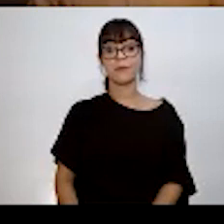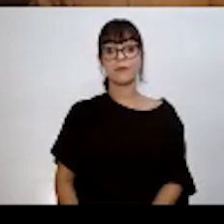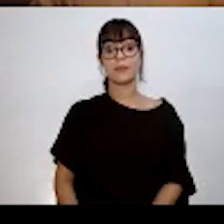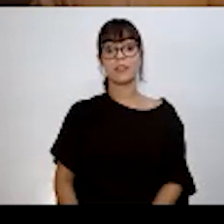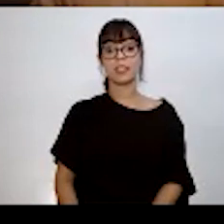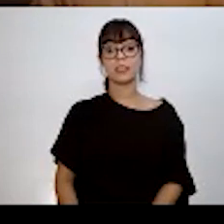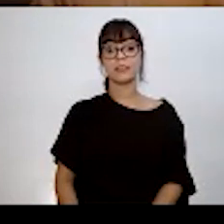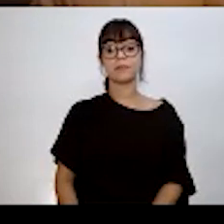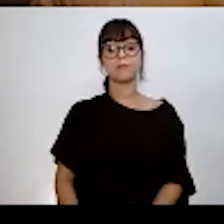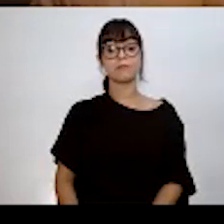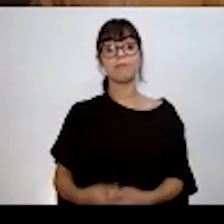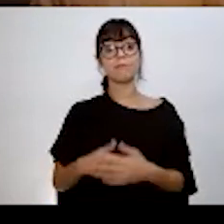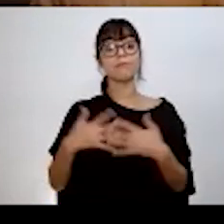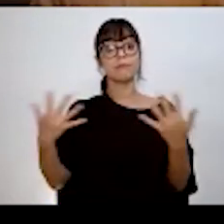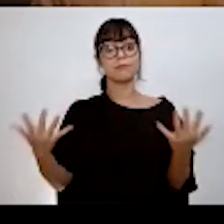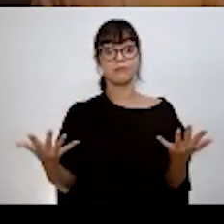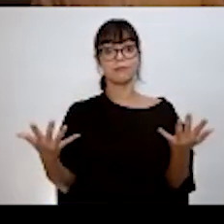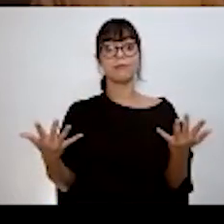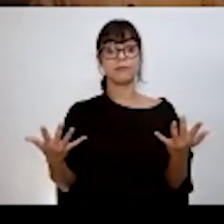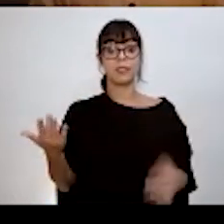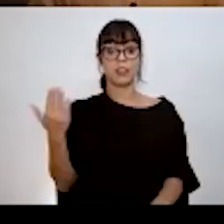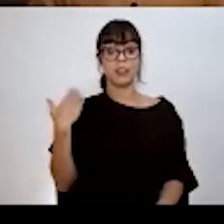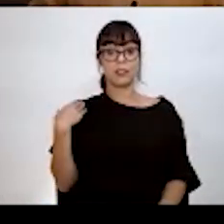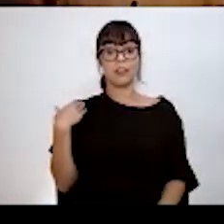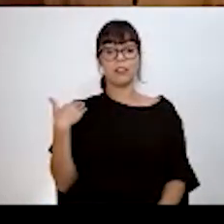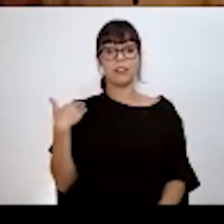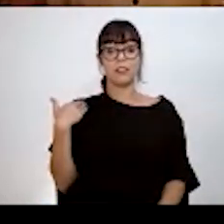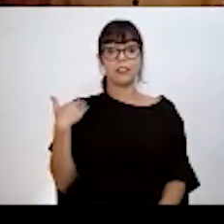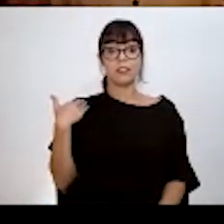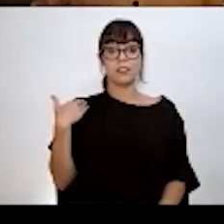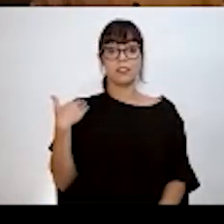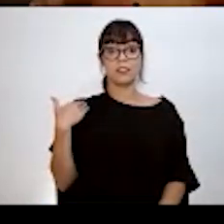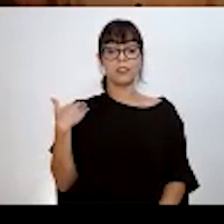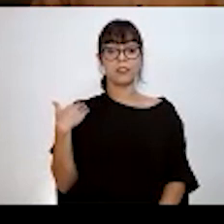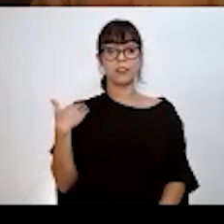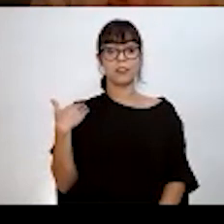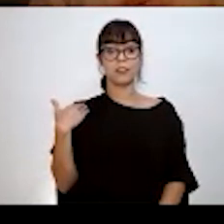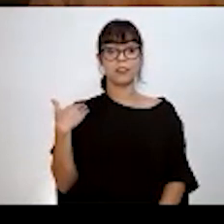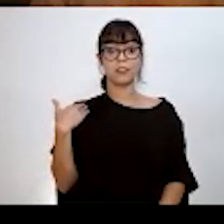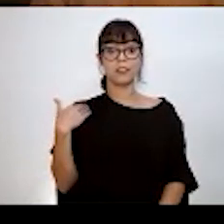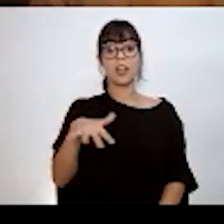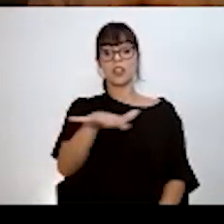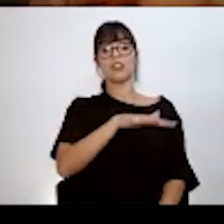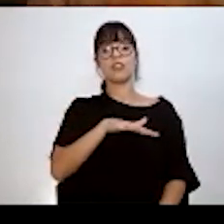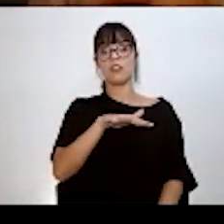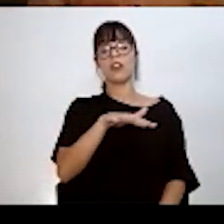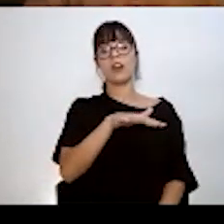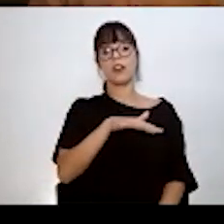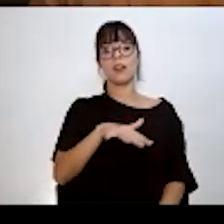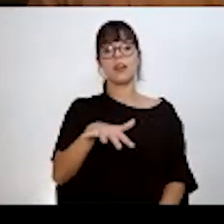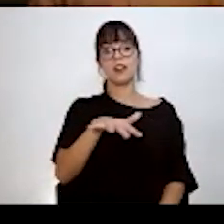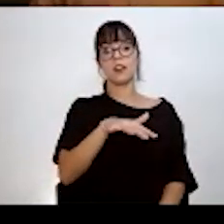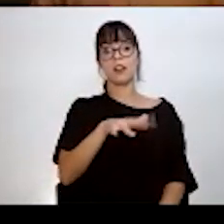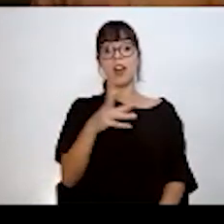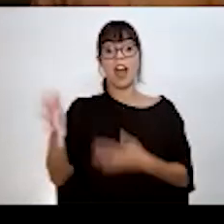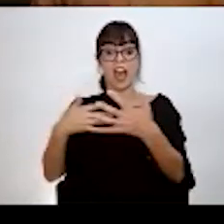esa idea que nos daba Manuel Tarradell de espacios heteróclitos, de evidencias arqueológicas